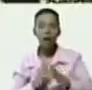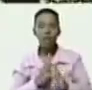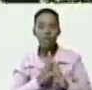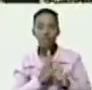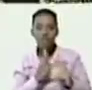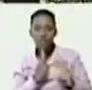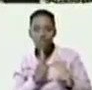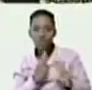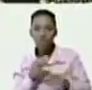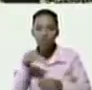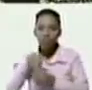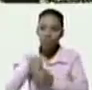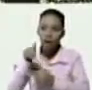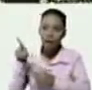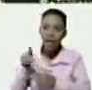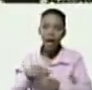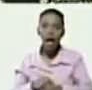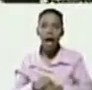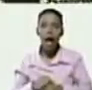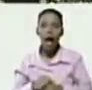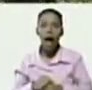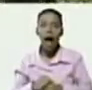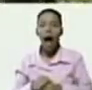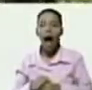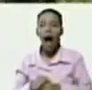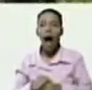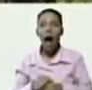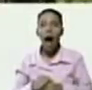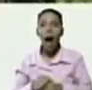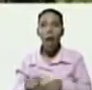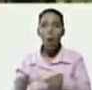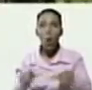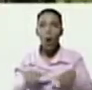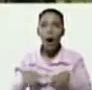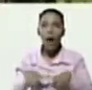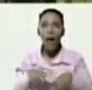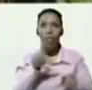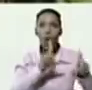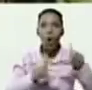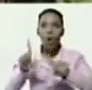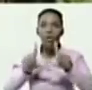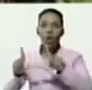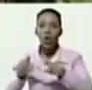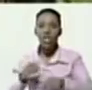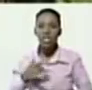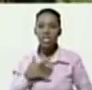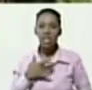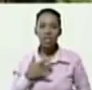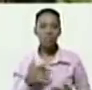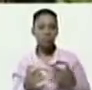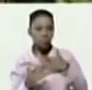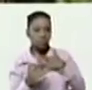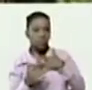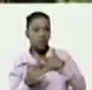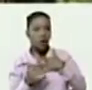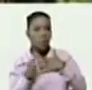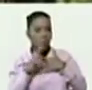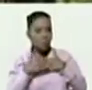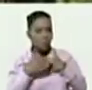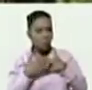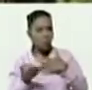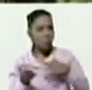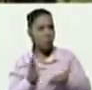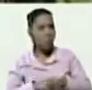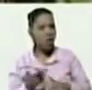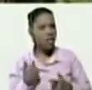que se vaya al tren logístico. Y Sucre se siente de alguna manera ofendido porque él era el general.